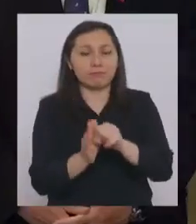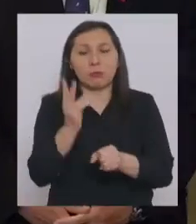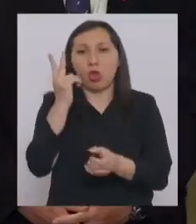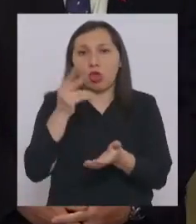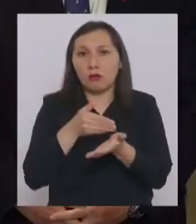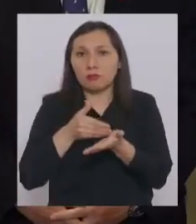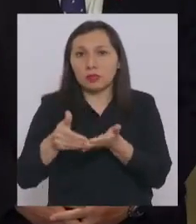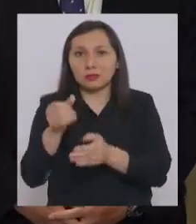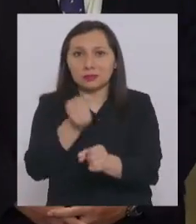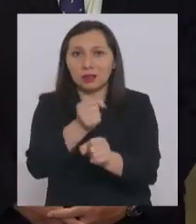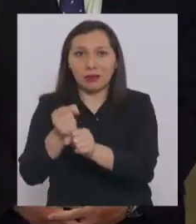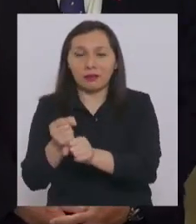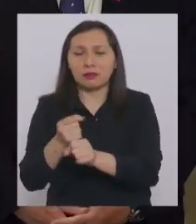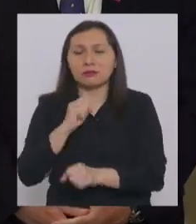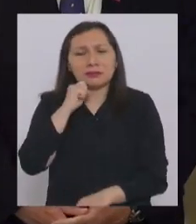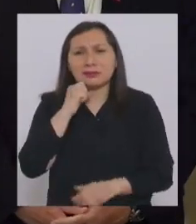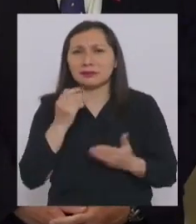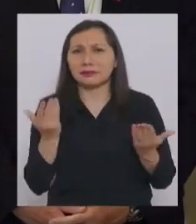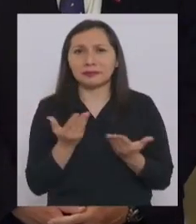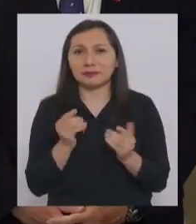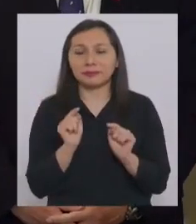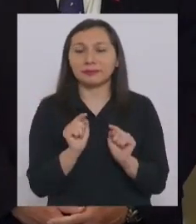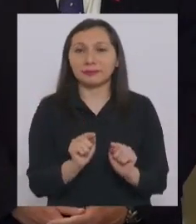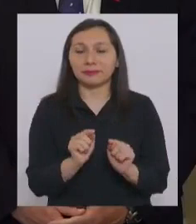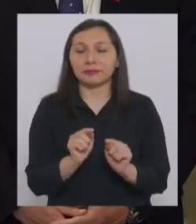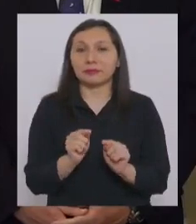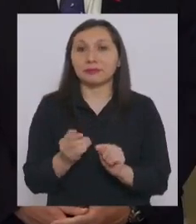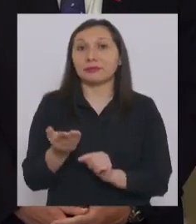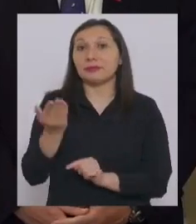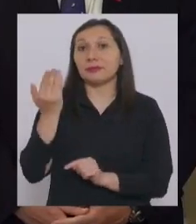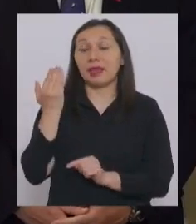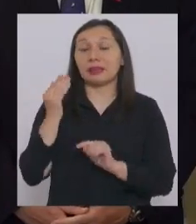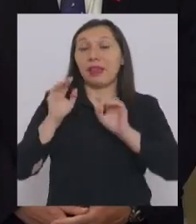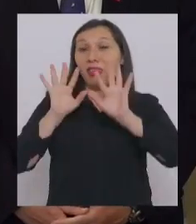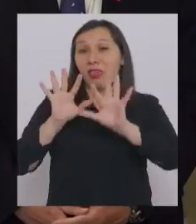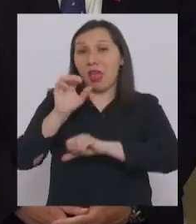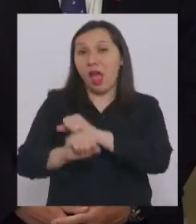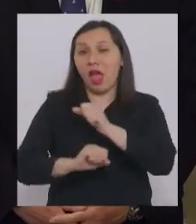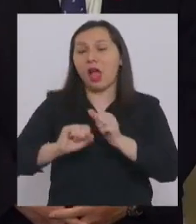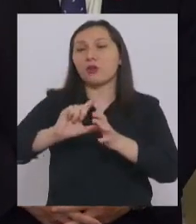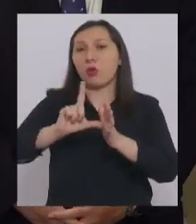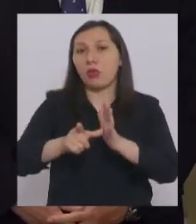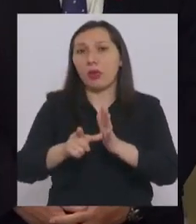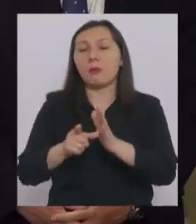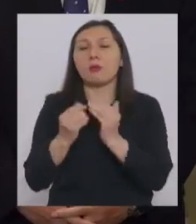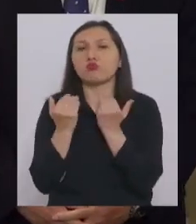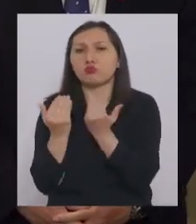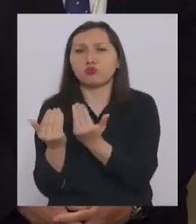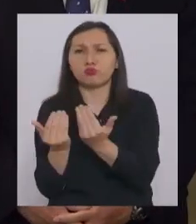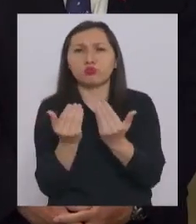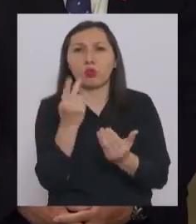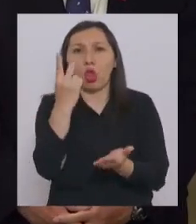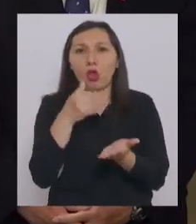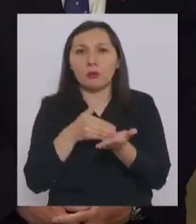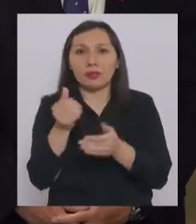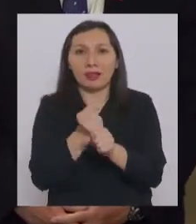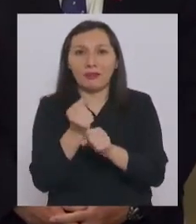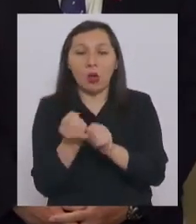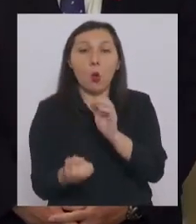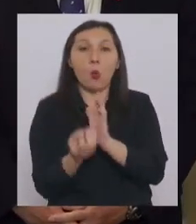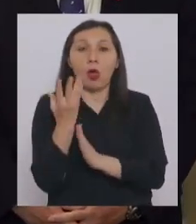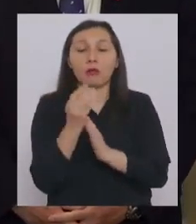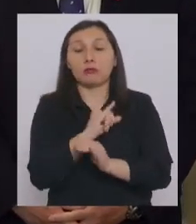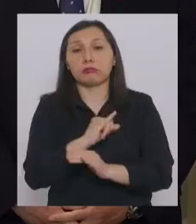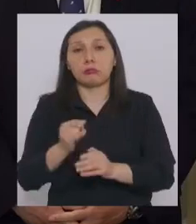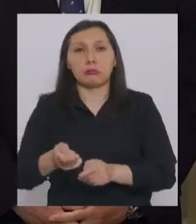2 millones de empleos. ¿Qué significa eso? Nos había tomado 10 años crear esos 2 millones de empleos. Y